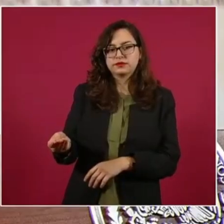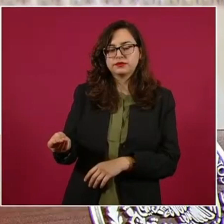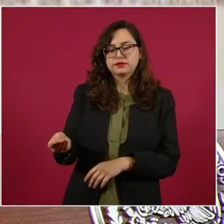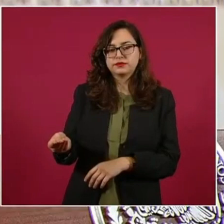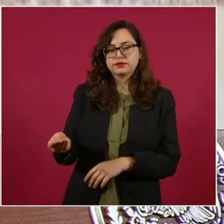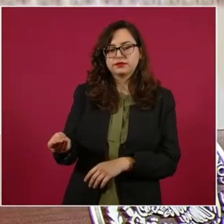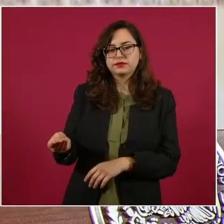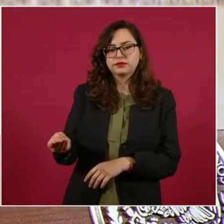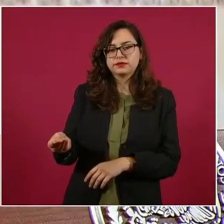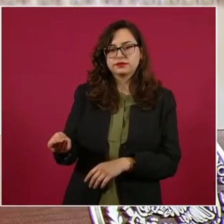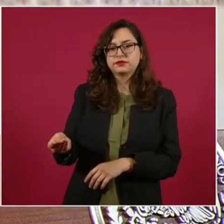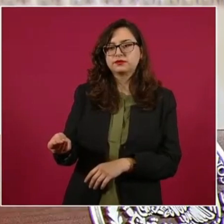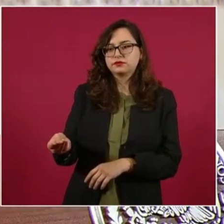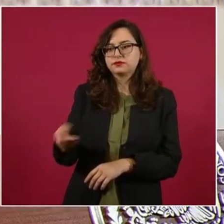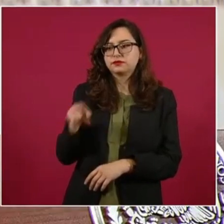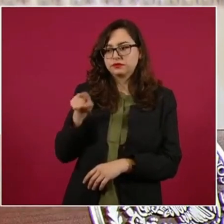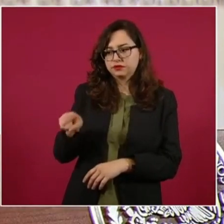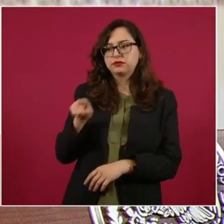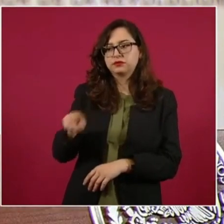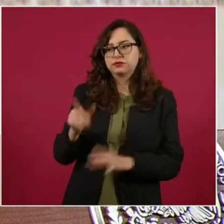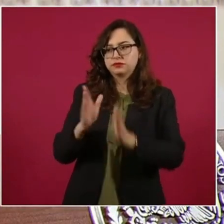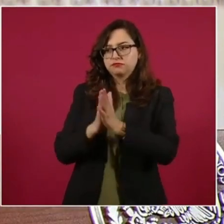de que iba a empezar